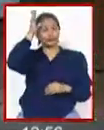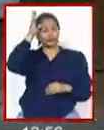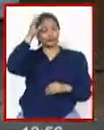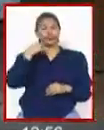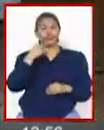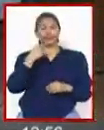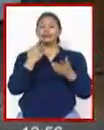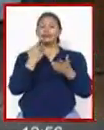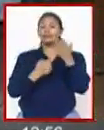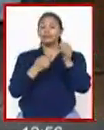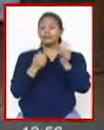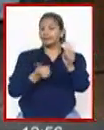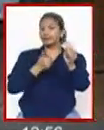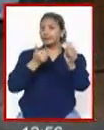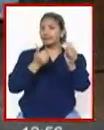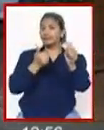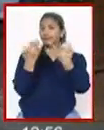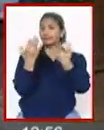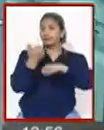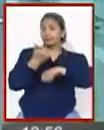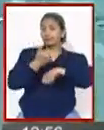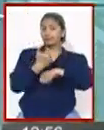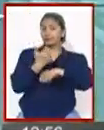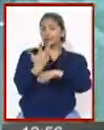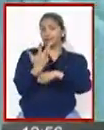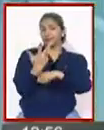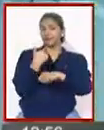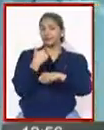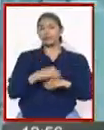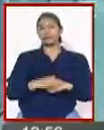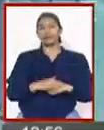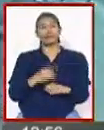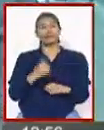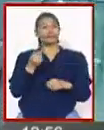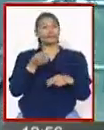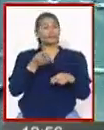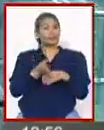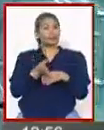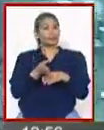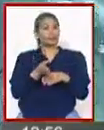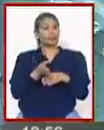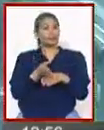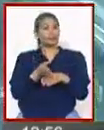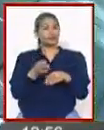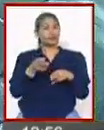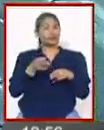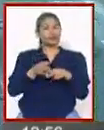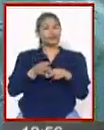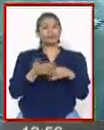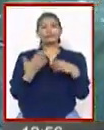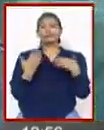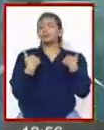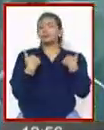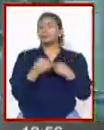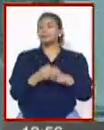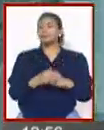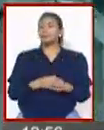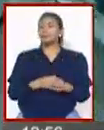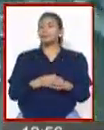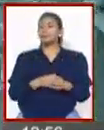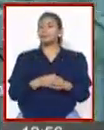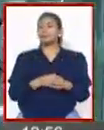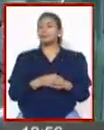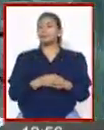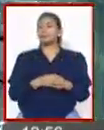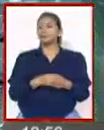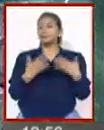ha cogido que fue y había estado esperando uno con palo, otro con puñal, otro no sé, tenía un así en la cintura